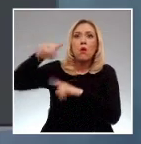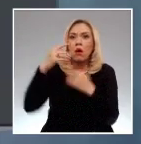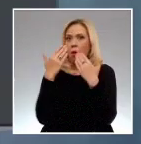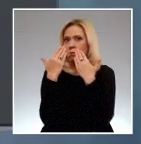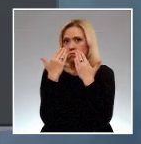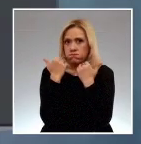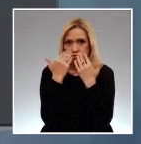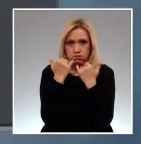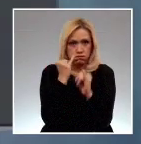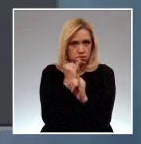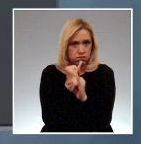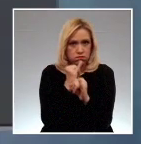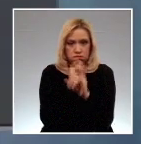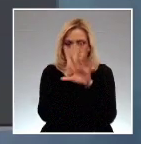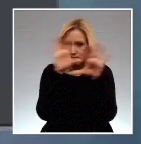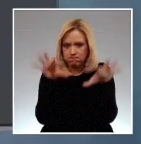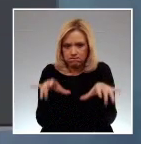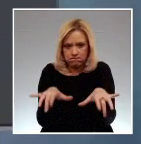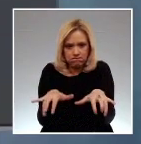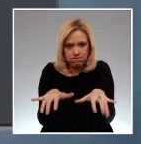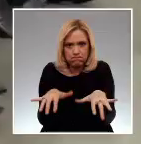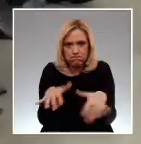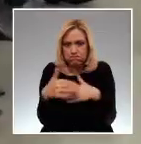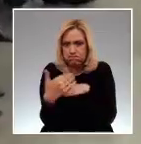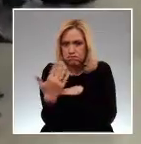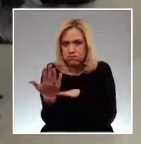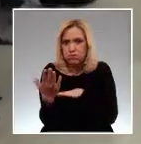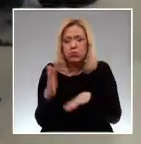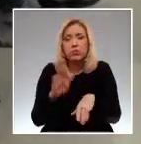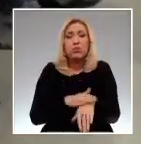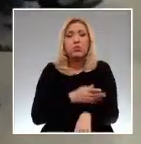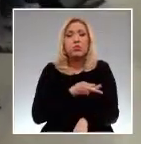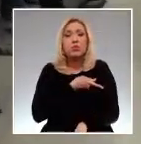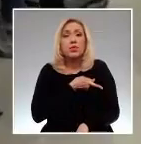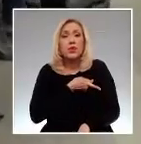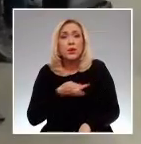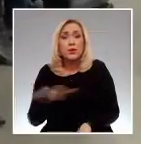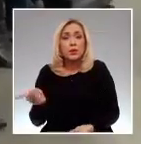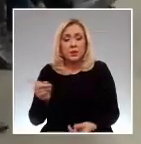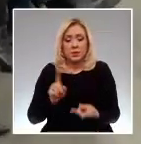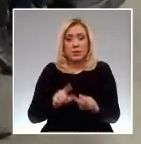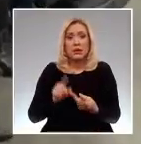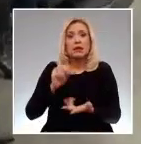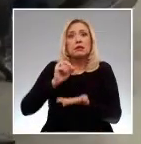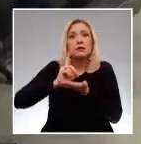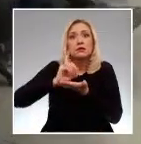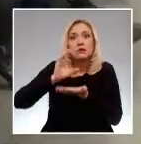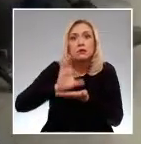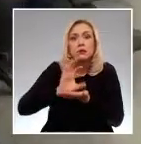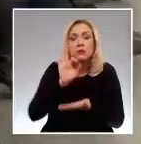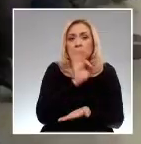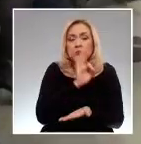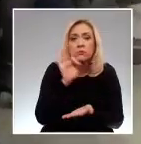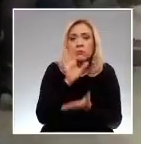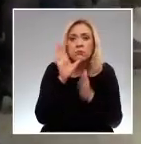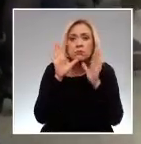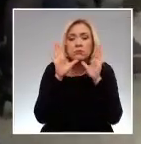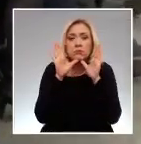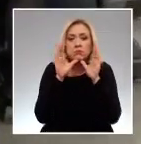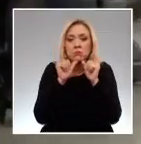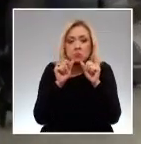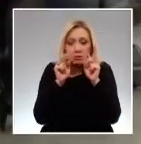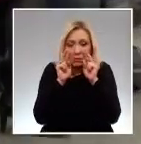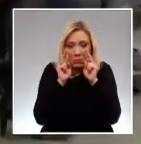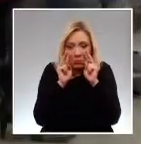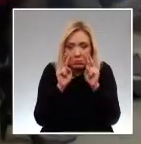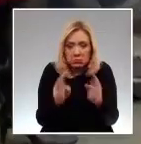tecnología por condiciones de pobreza, discapacidad, por barreras lingüísticas, como